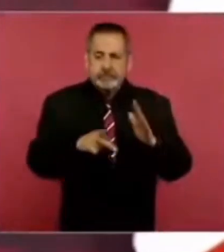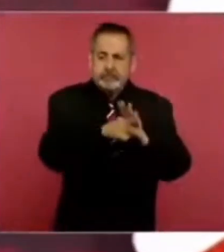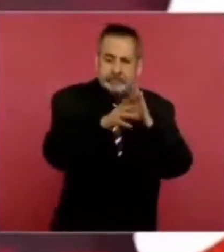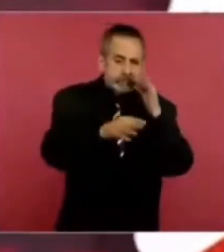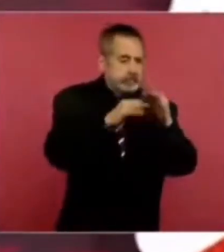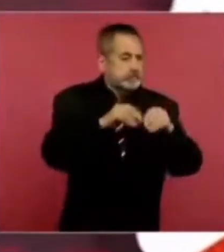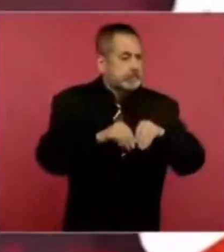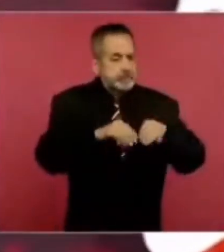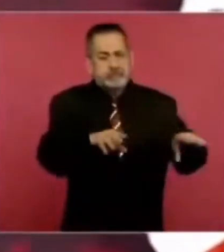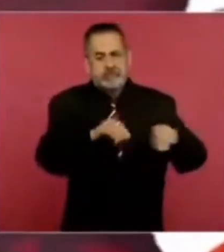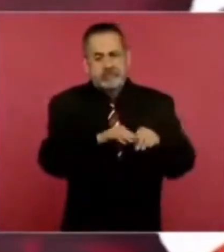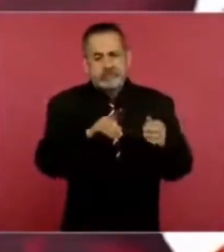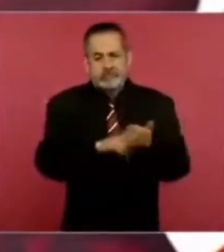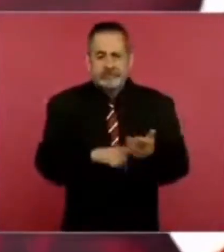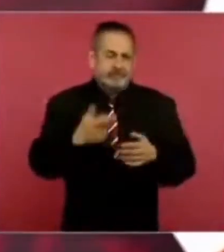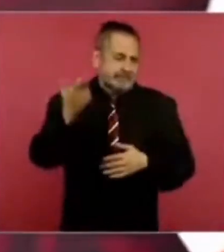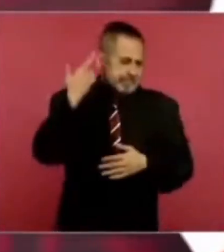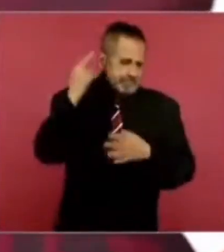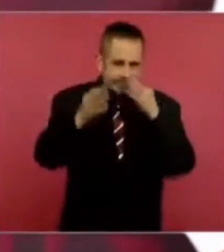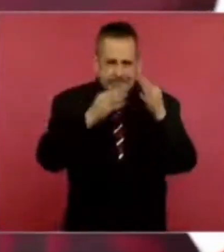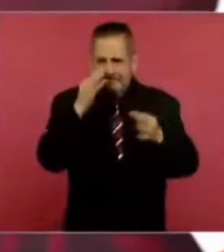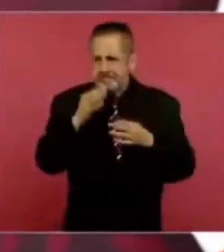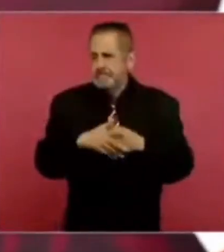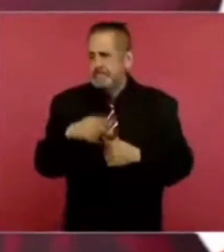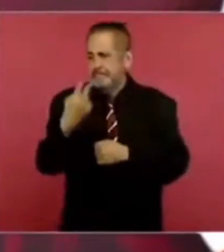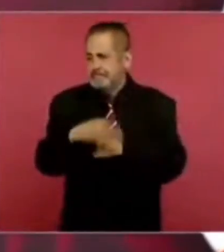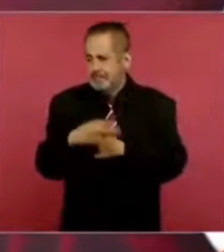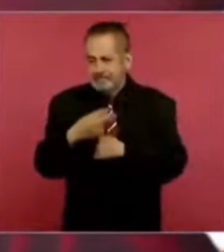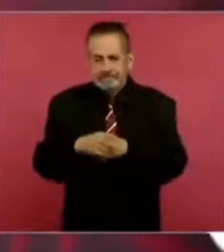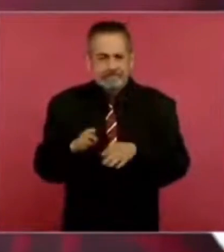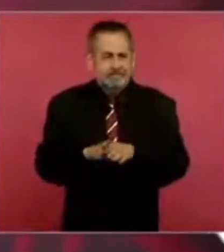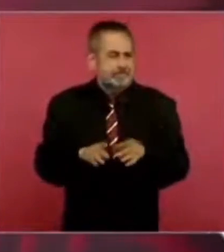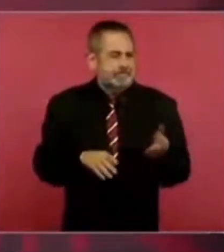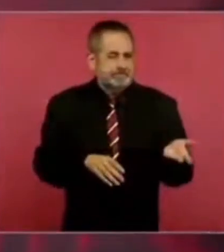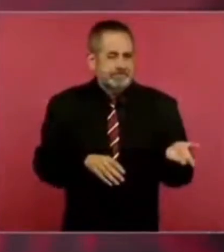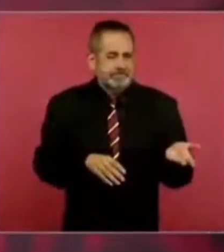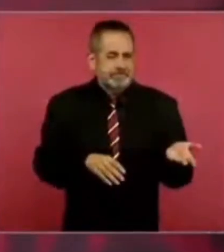periódicos, la radio, la televisión,